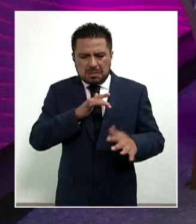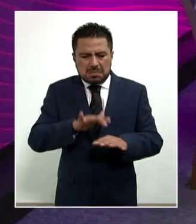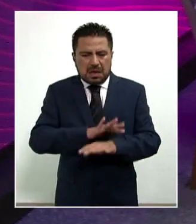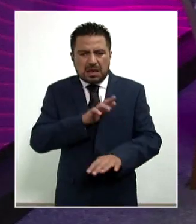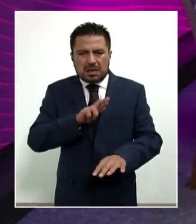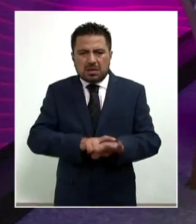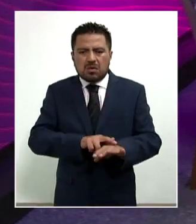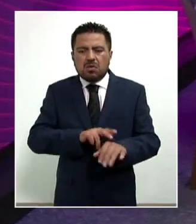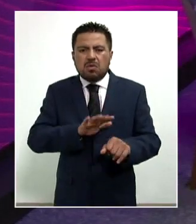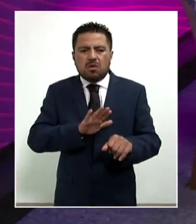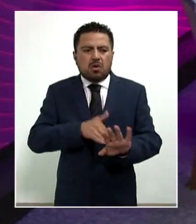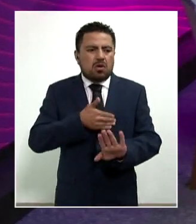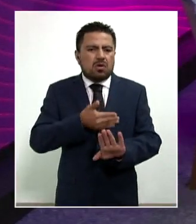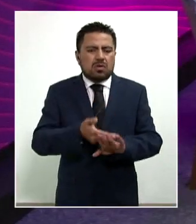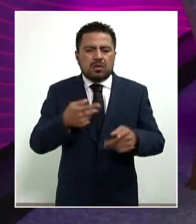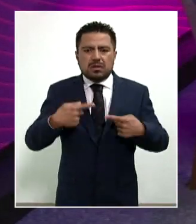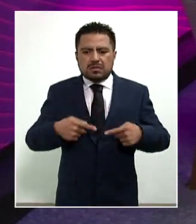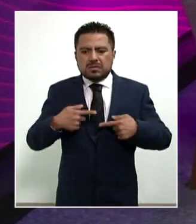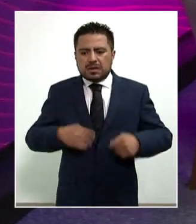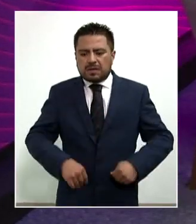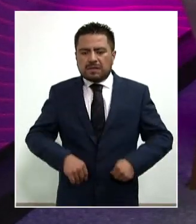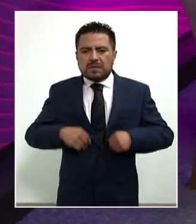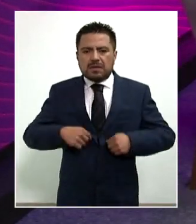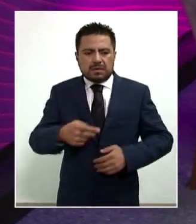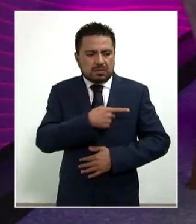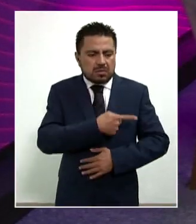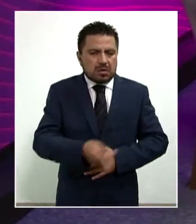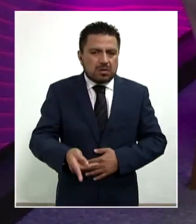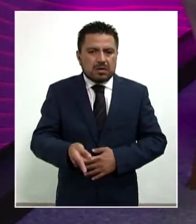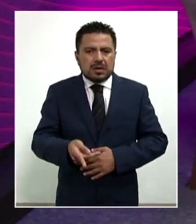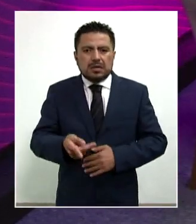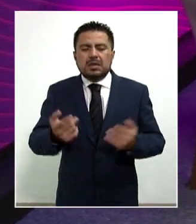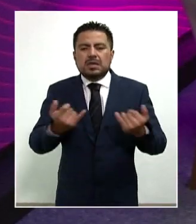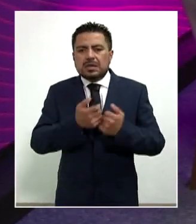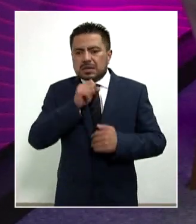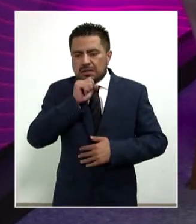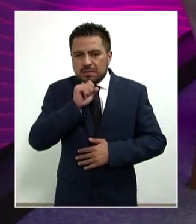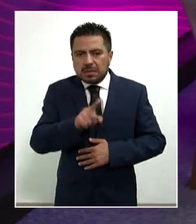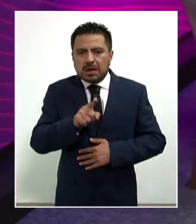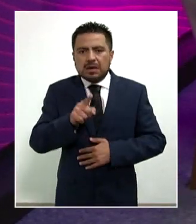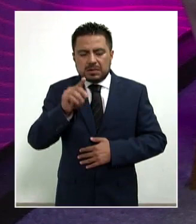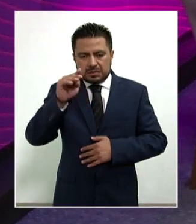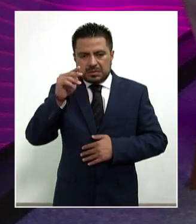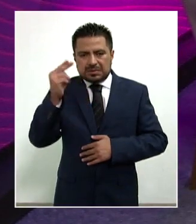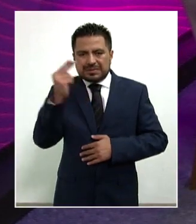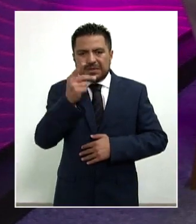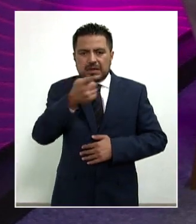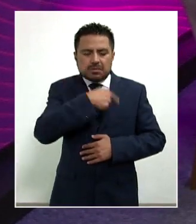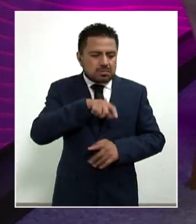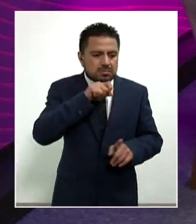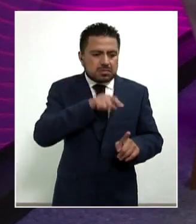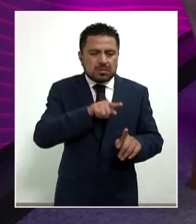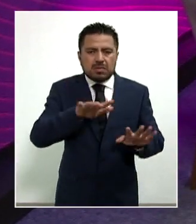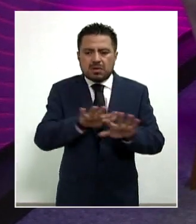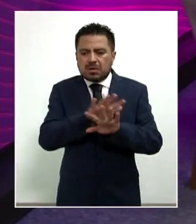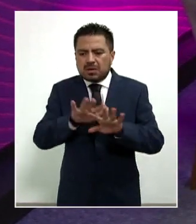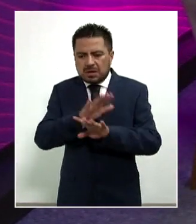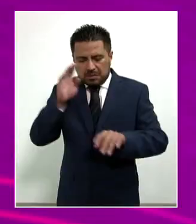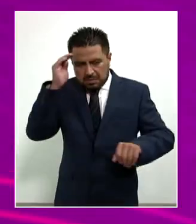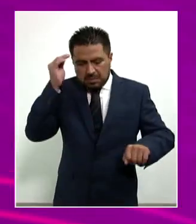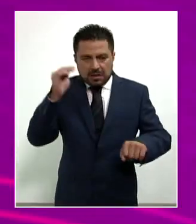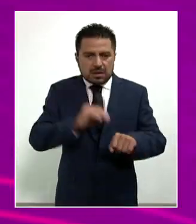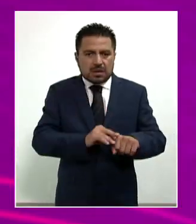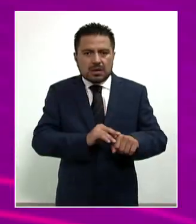enormes en contra de la gente que vive en pobreza y también debemos nosotros mismos cambiar nuestra